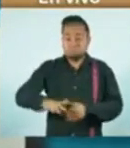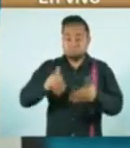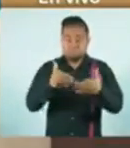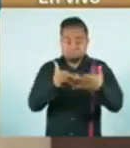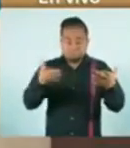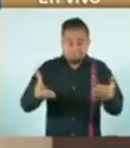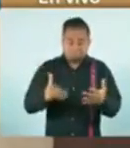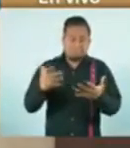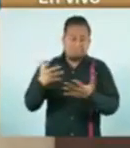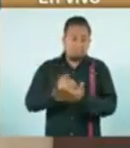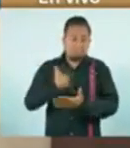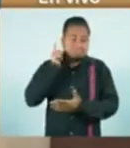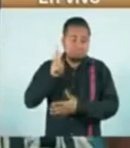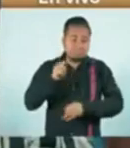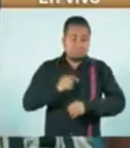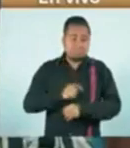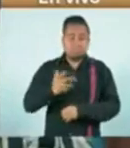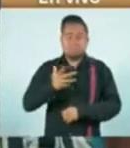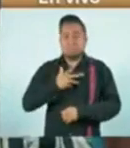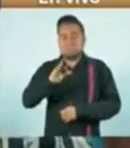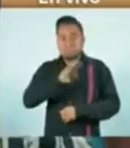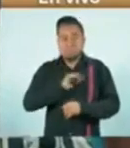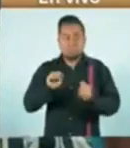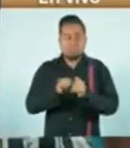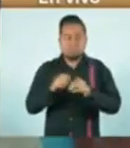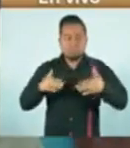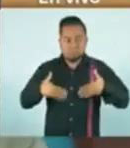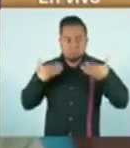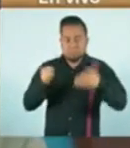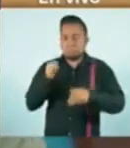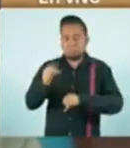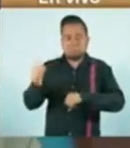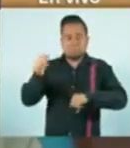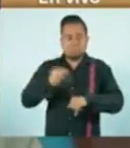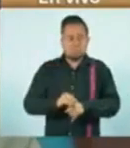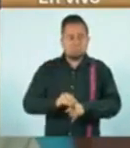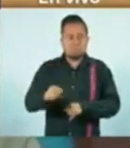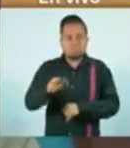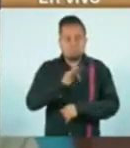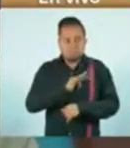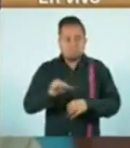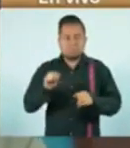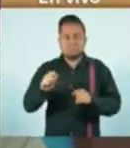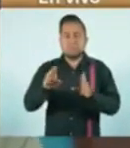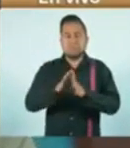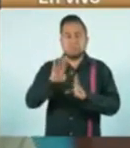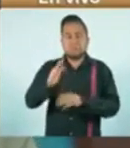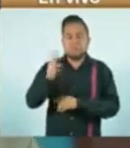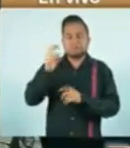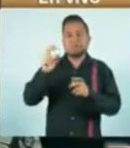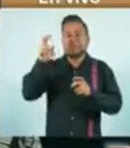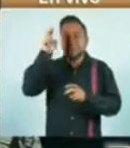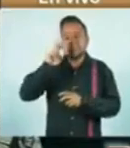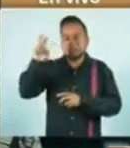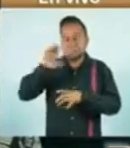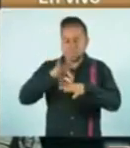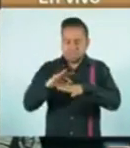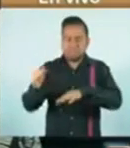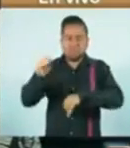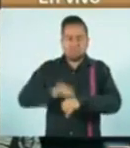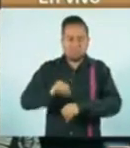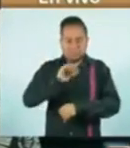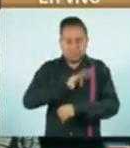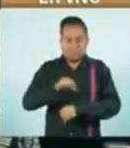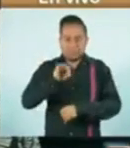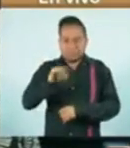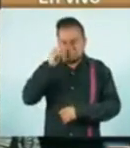obtener algo. Fe de ilusión. Confiar en que va a suceder. La capacidad de soñar y de hacer lo posible. Es la capacidad